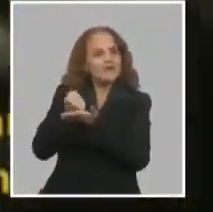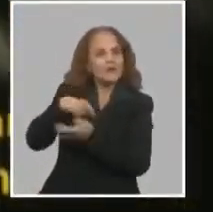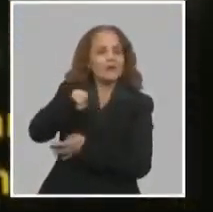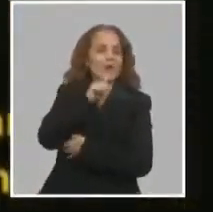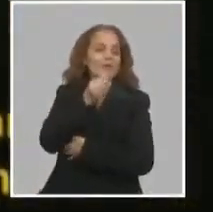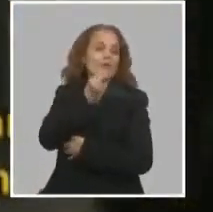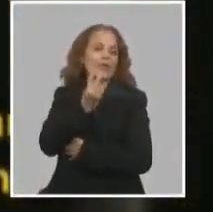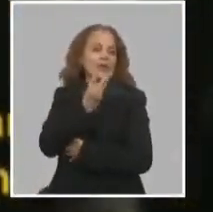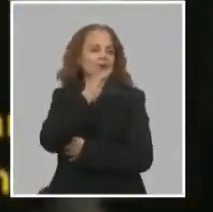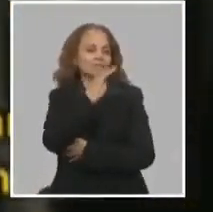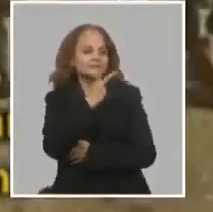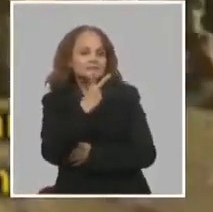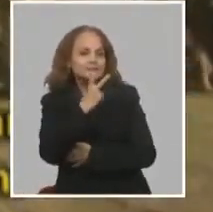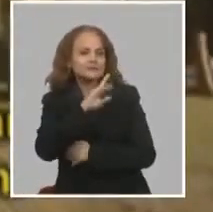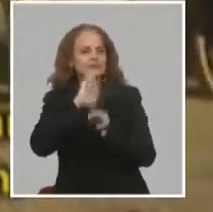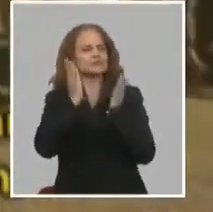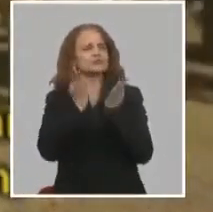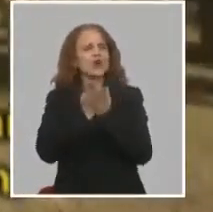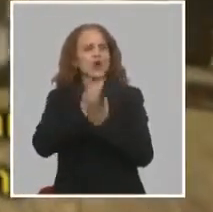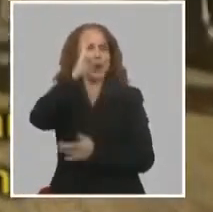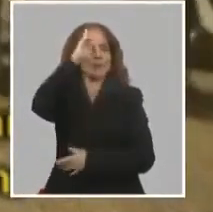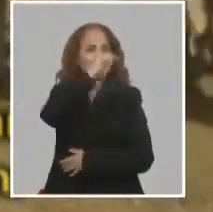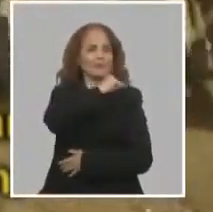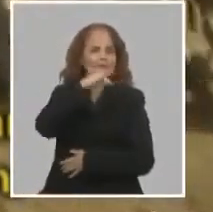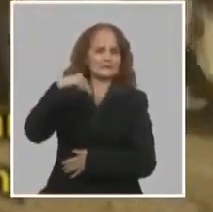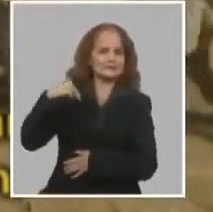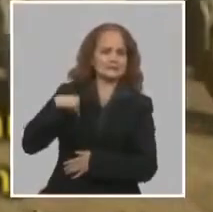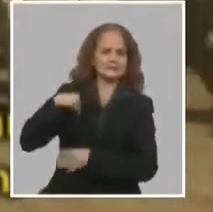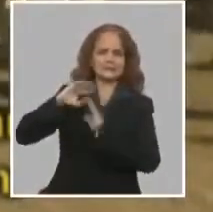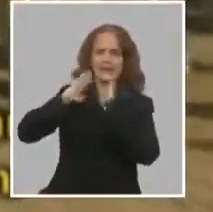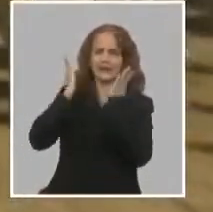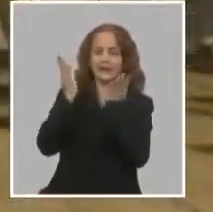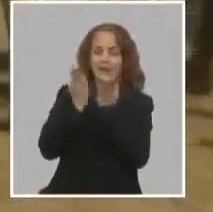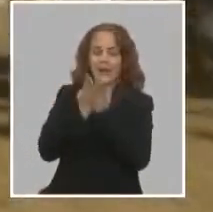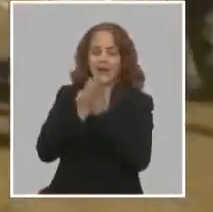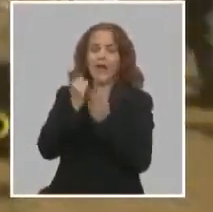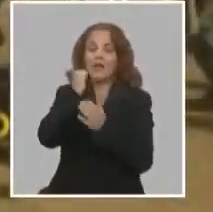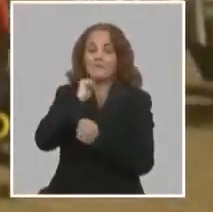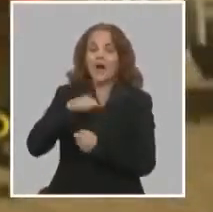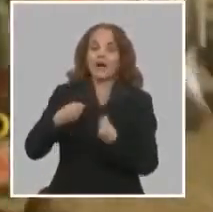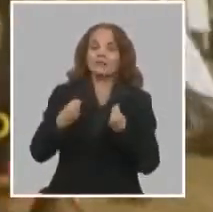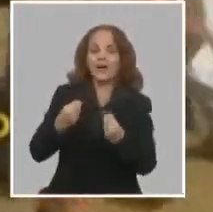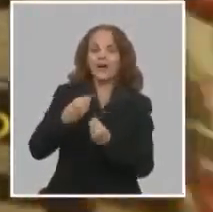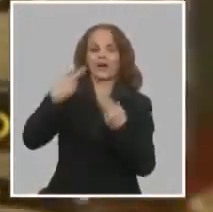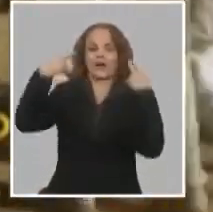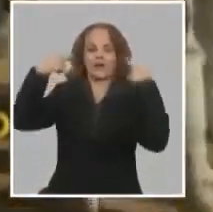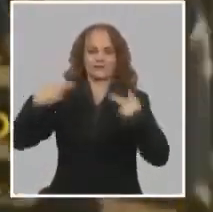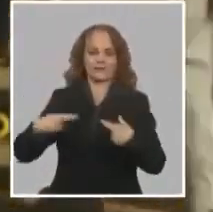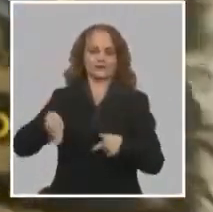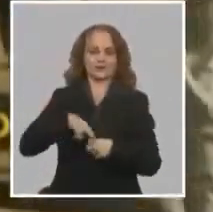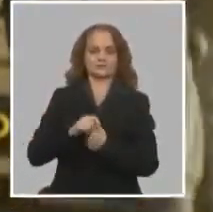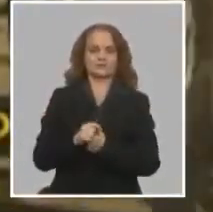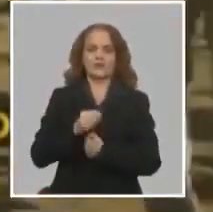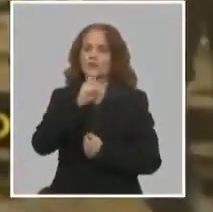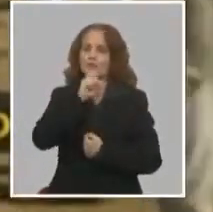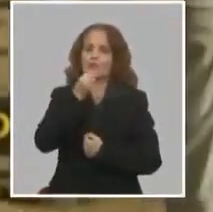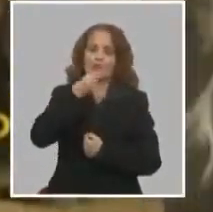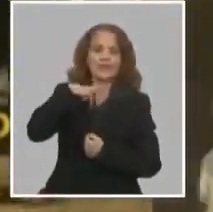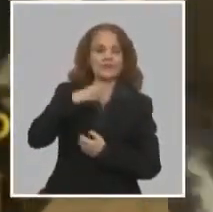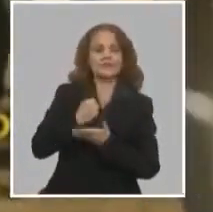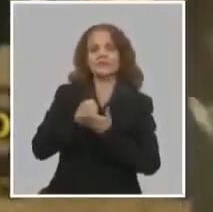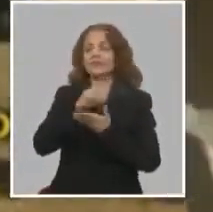No solo de la medicina general integral, sino también de la rehabilitación. Fue muy difícil enfrentarme a tantos